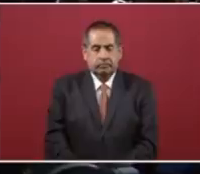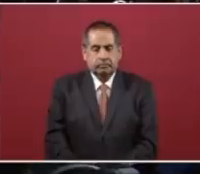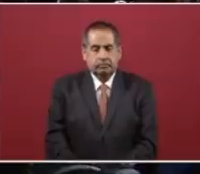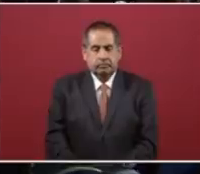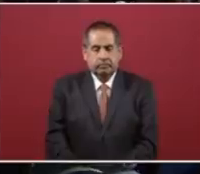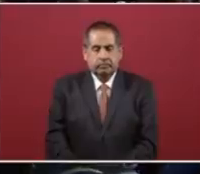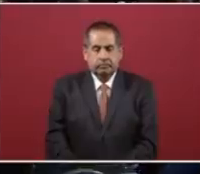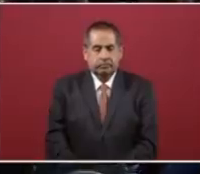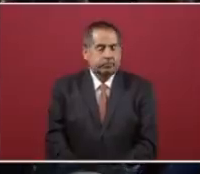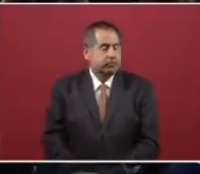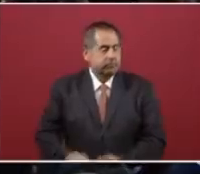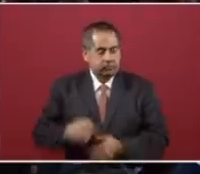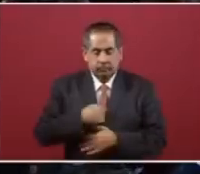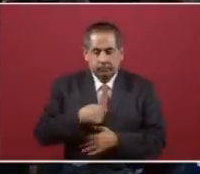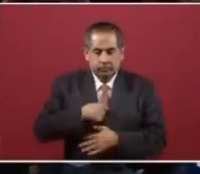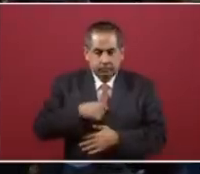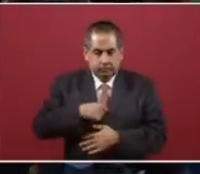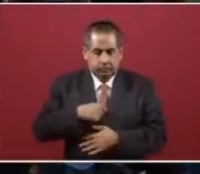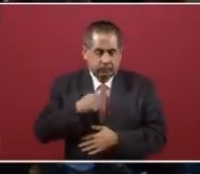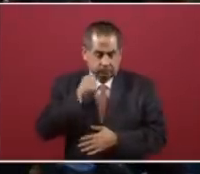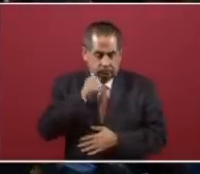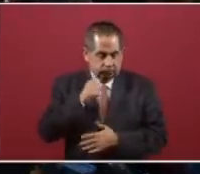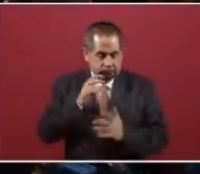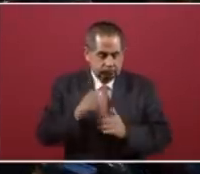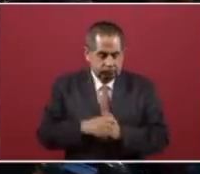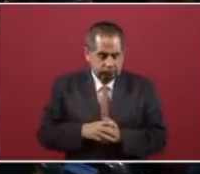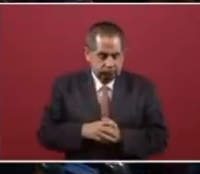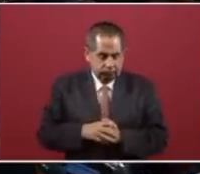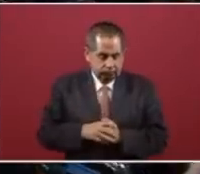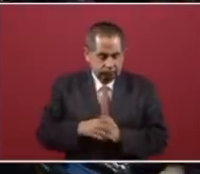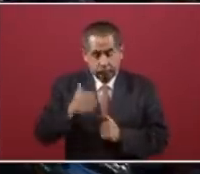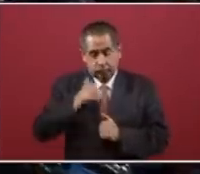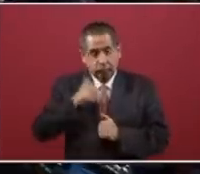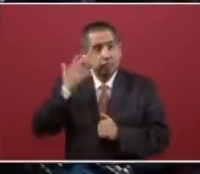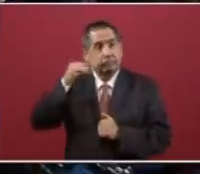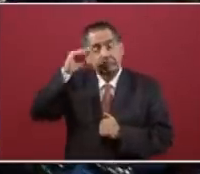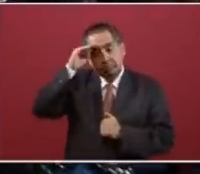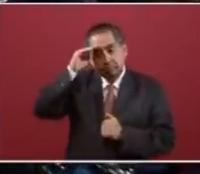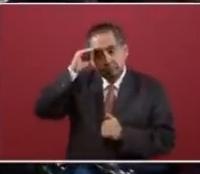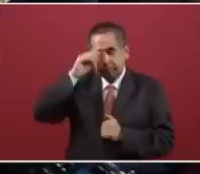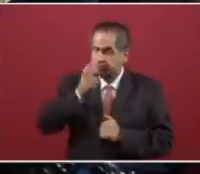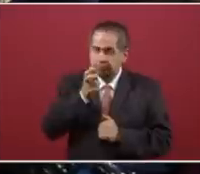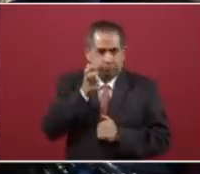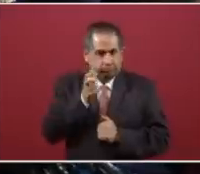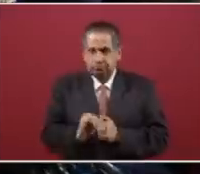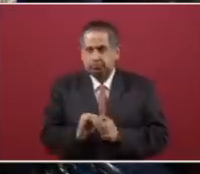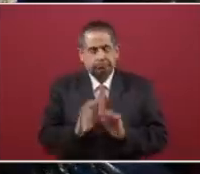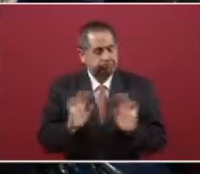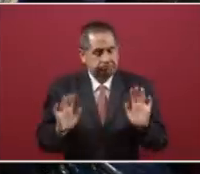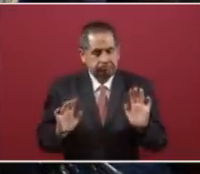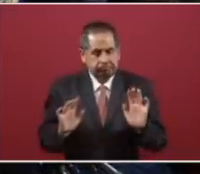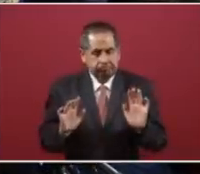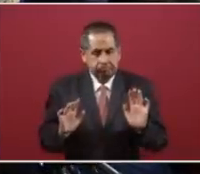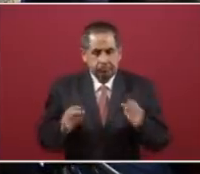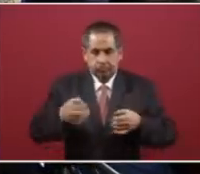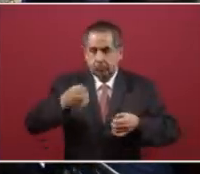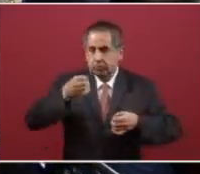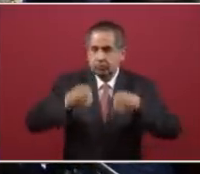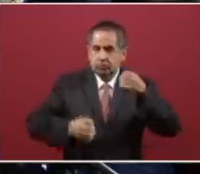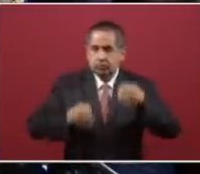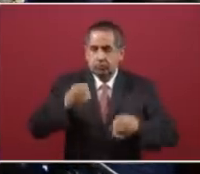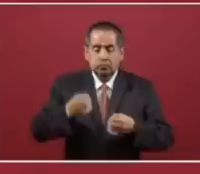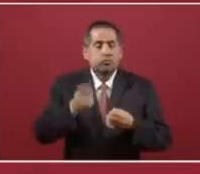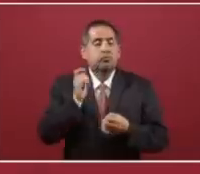yo siempre bueno no es que yo haya pensado sino así es que los juzgadores son